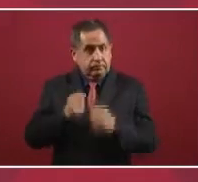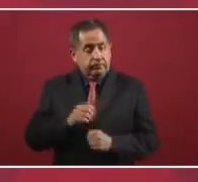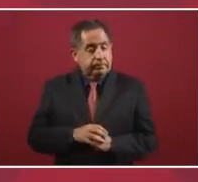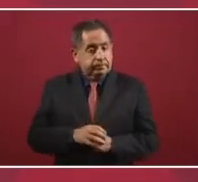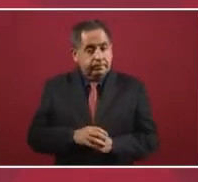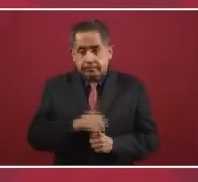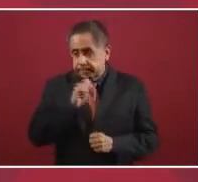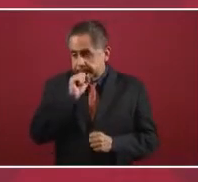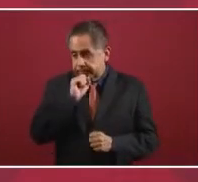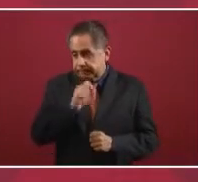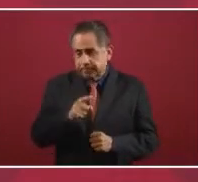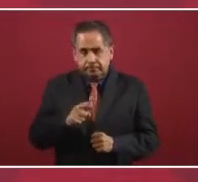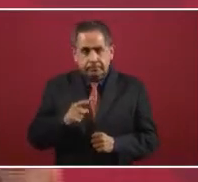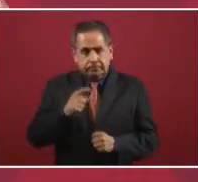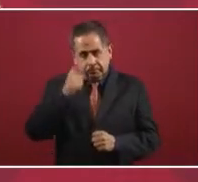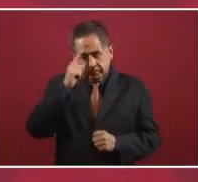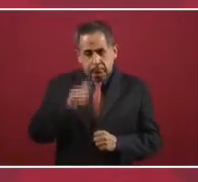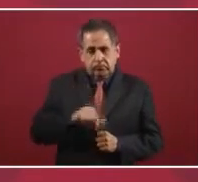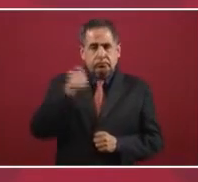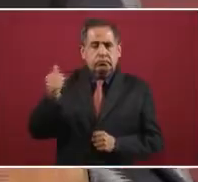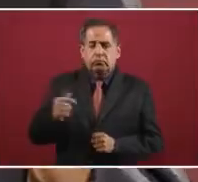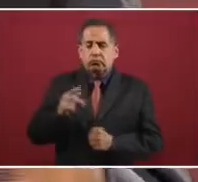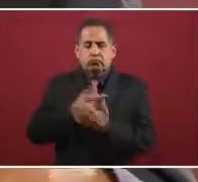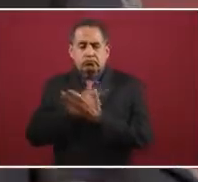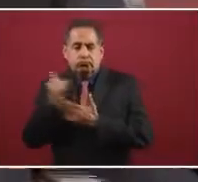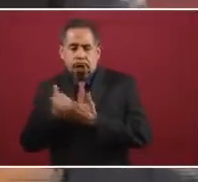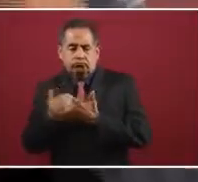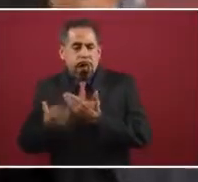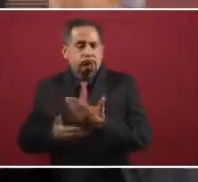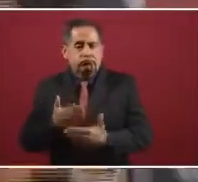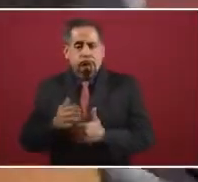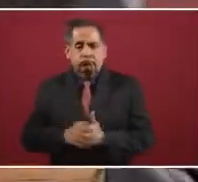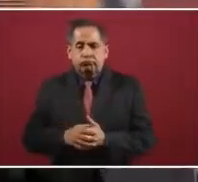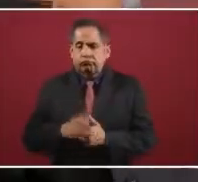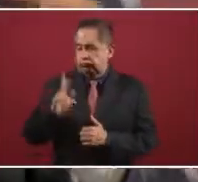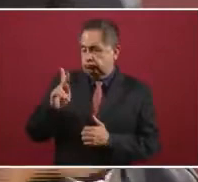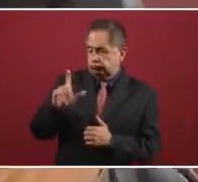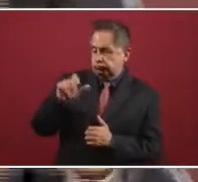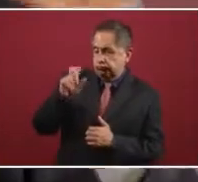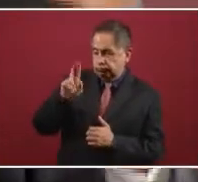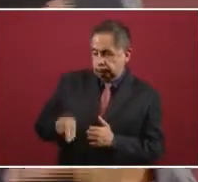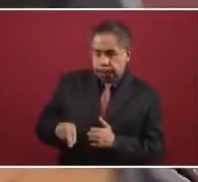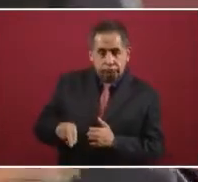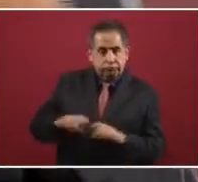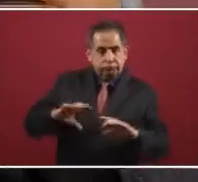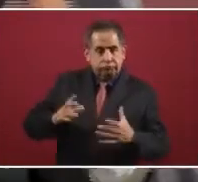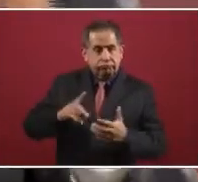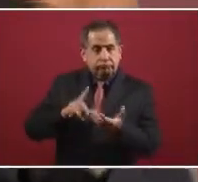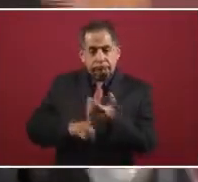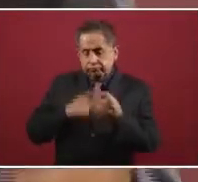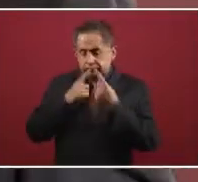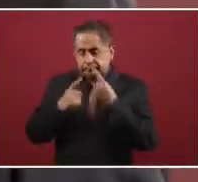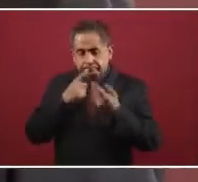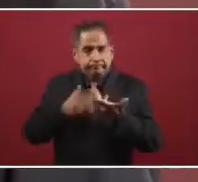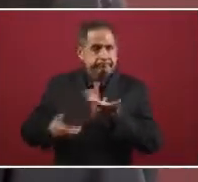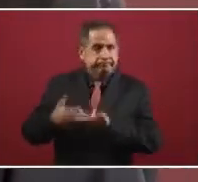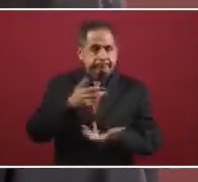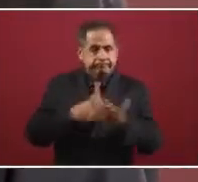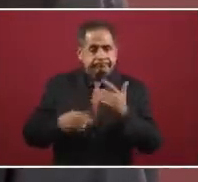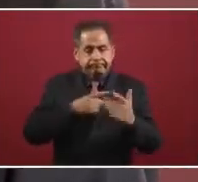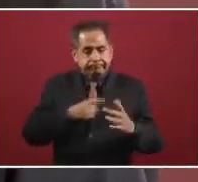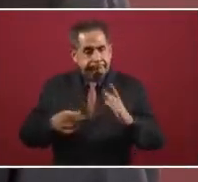impulsar otros proyectos, todo un plan de infraestructura que pronto se